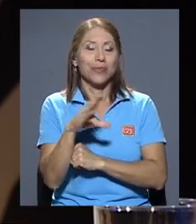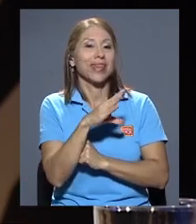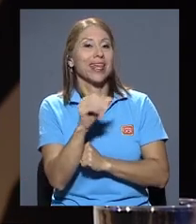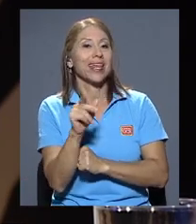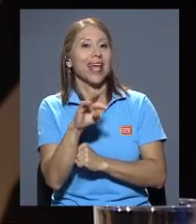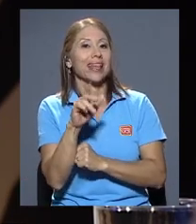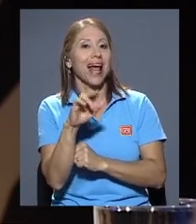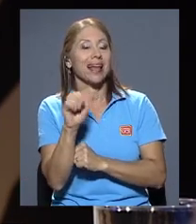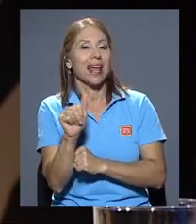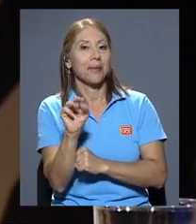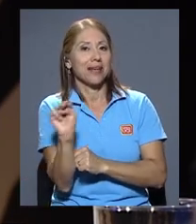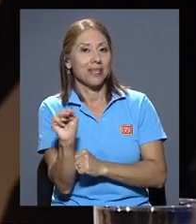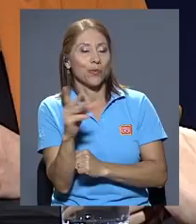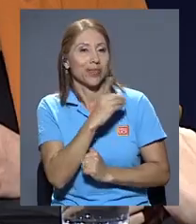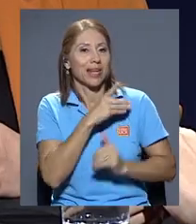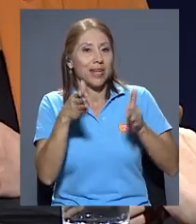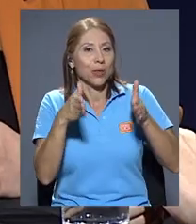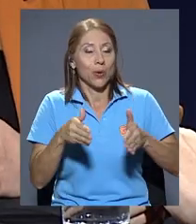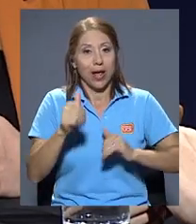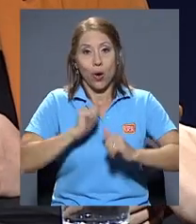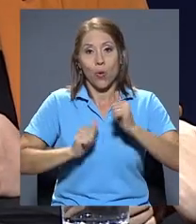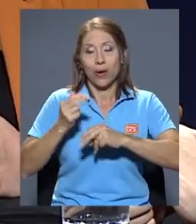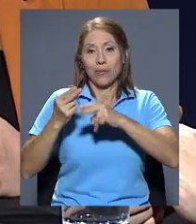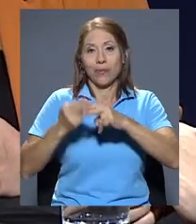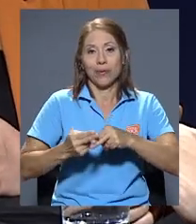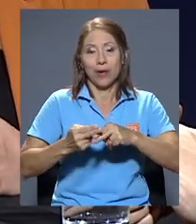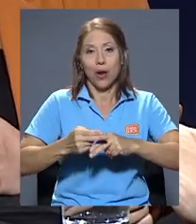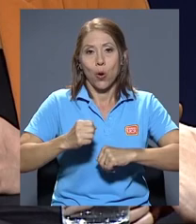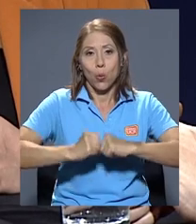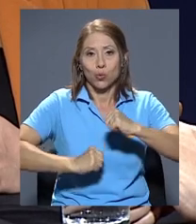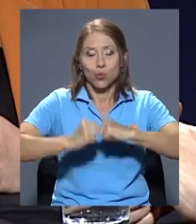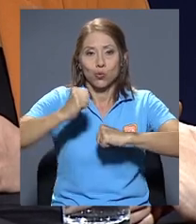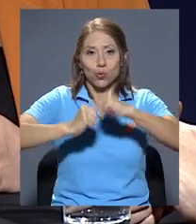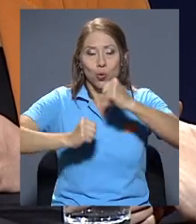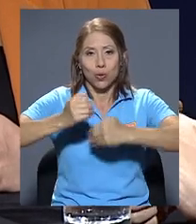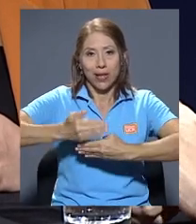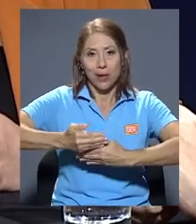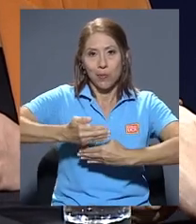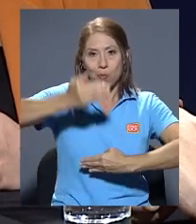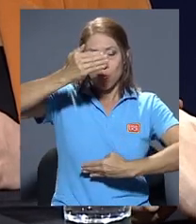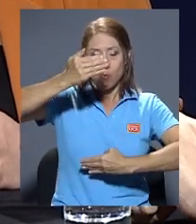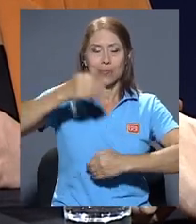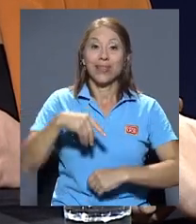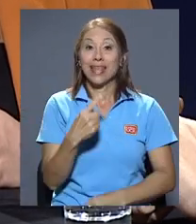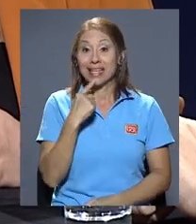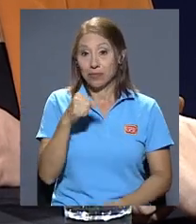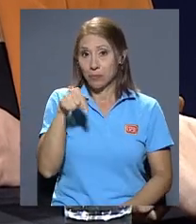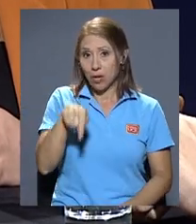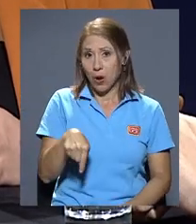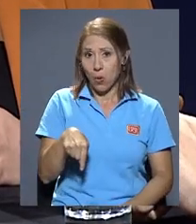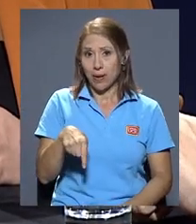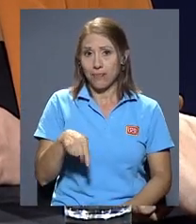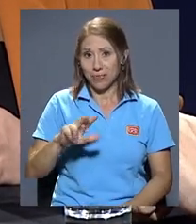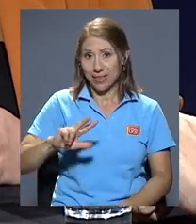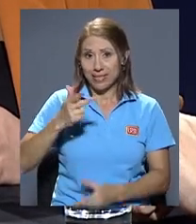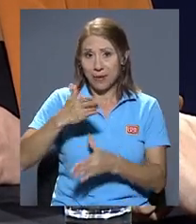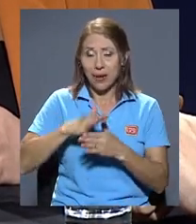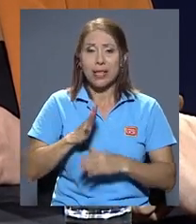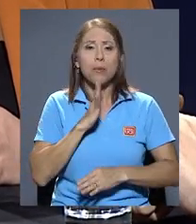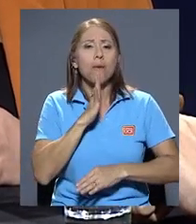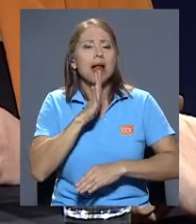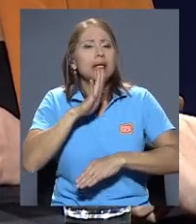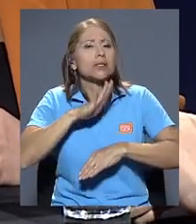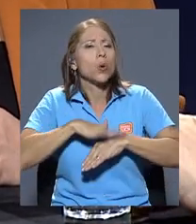La Construcción del Muro. Decíamos que en este tercer bloque íbamos a comenzar desmenuzando un poquito